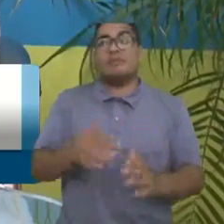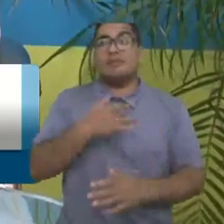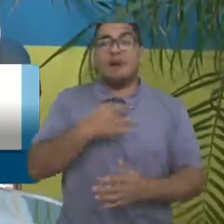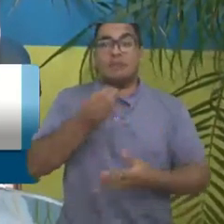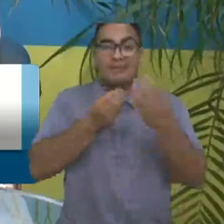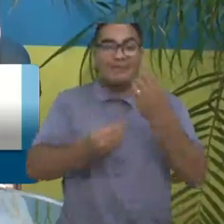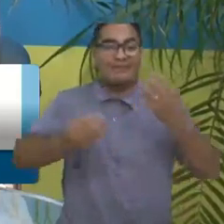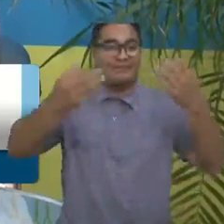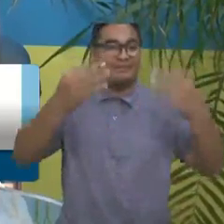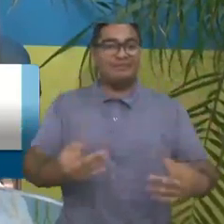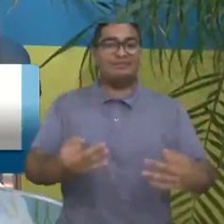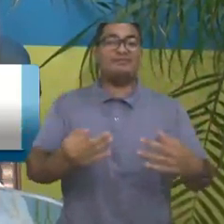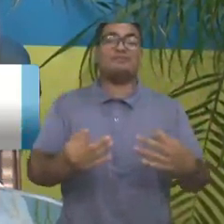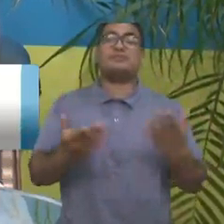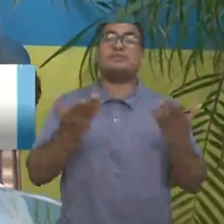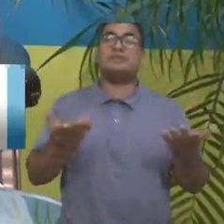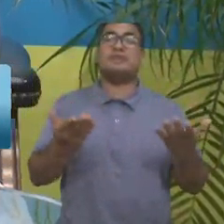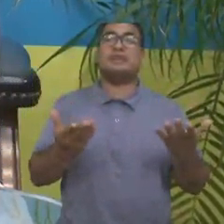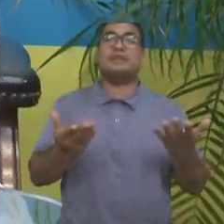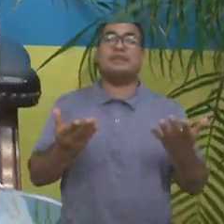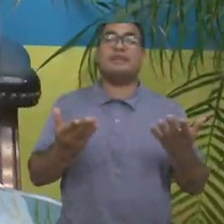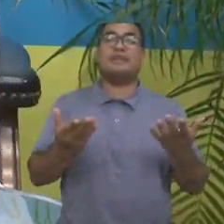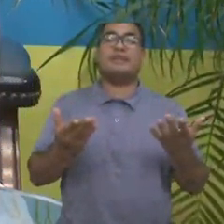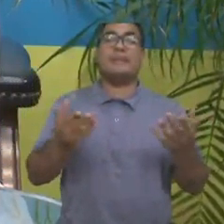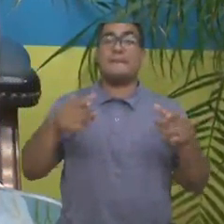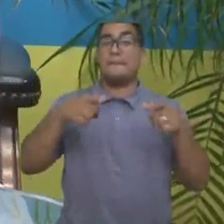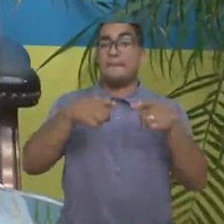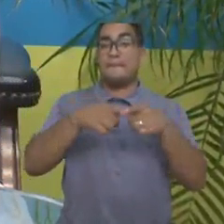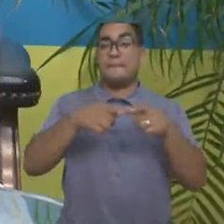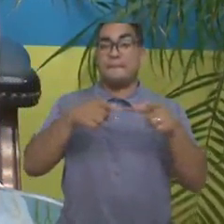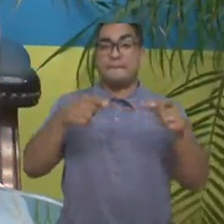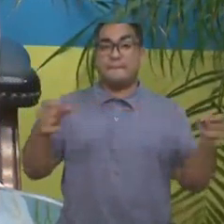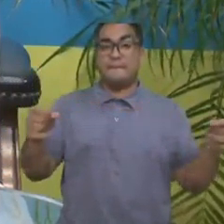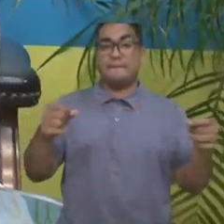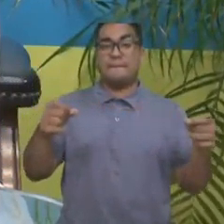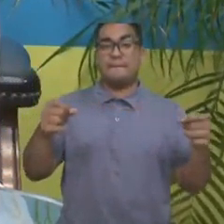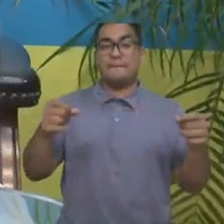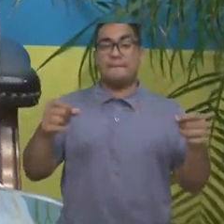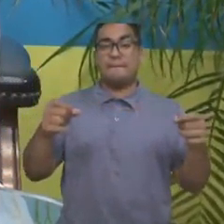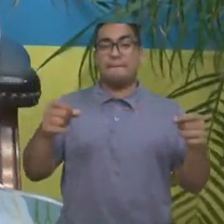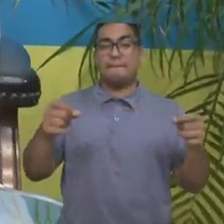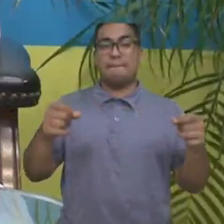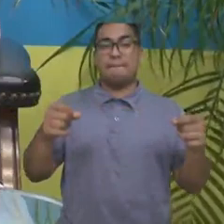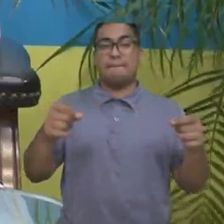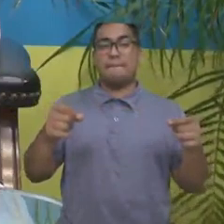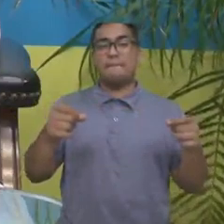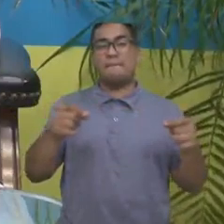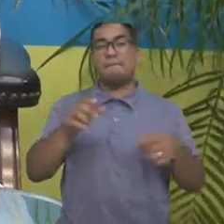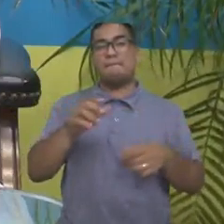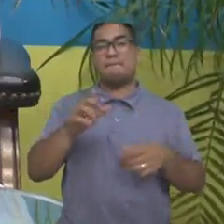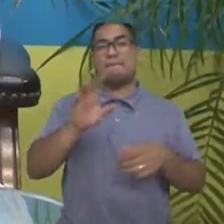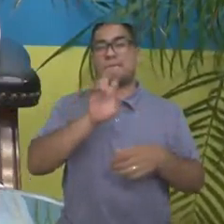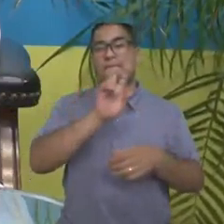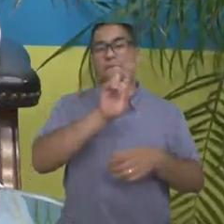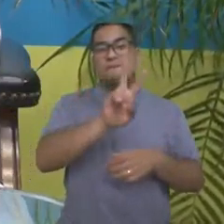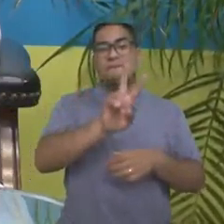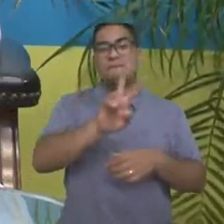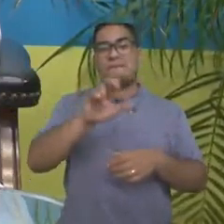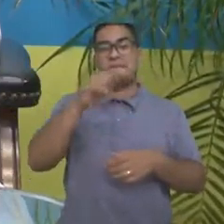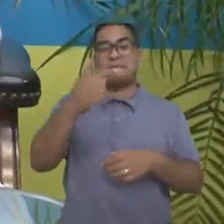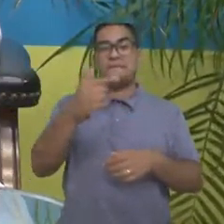verle, luego darle seguimiento a los niños, ¿verdad?, dependiendo de su estado nutricional, ya sea desnutrido, obesidad o sobrepeso,